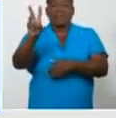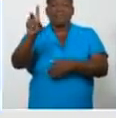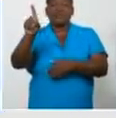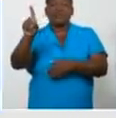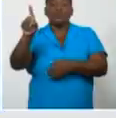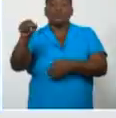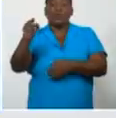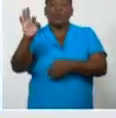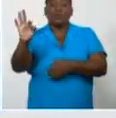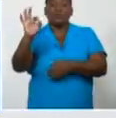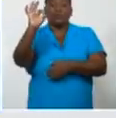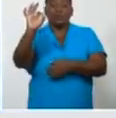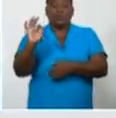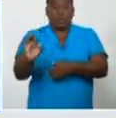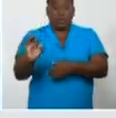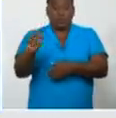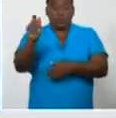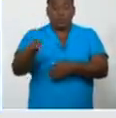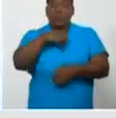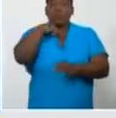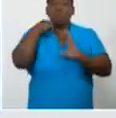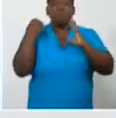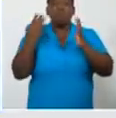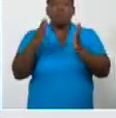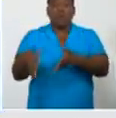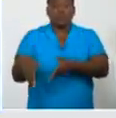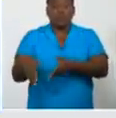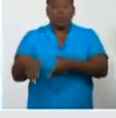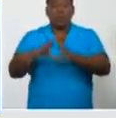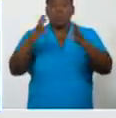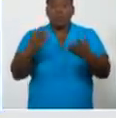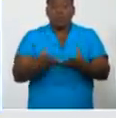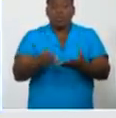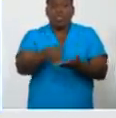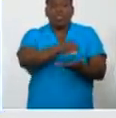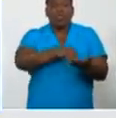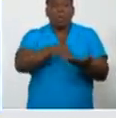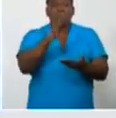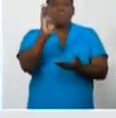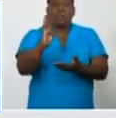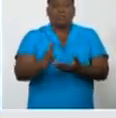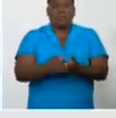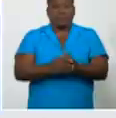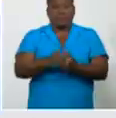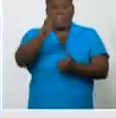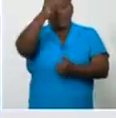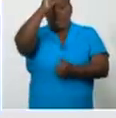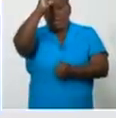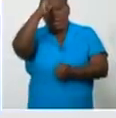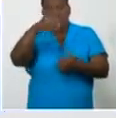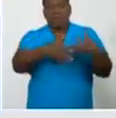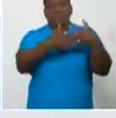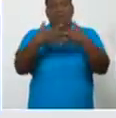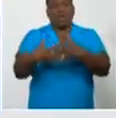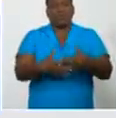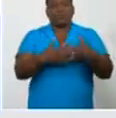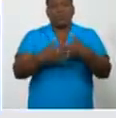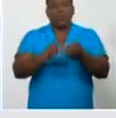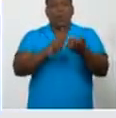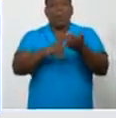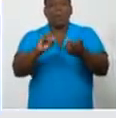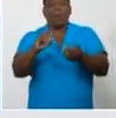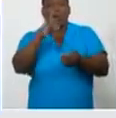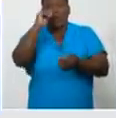personas que murieron en el mundo ayer, murieron en Brasil. La India, Estados Unidos, Polonia y México. Y